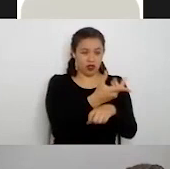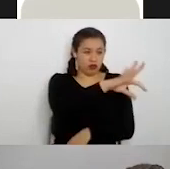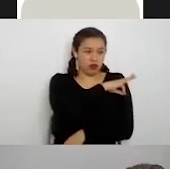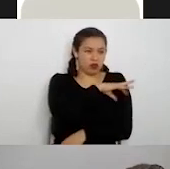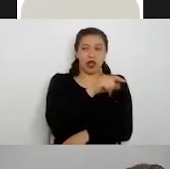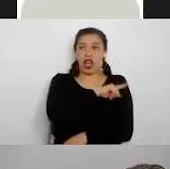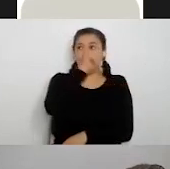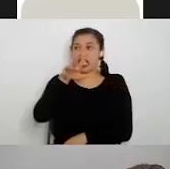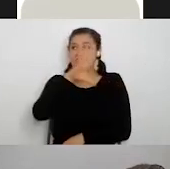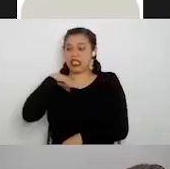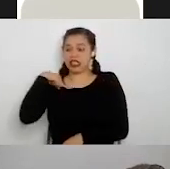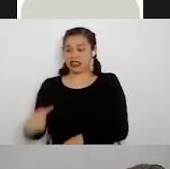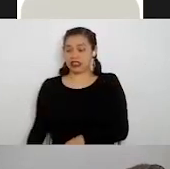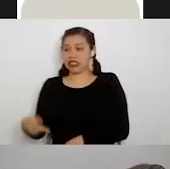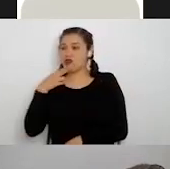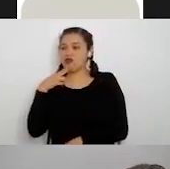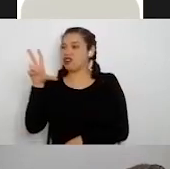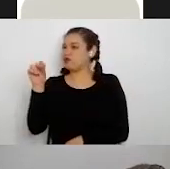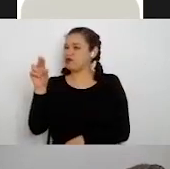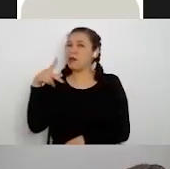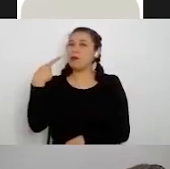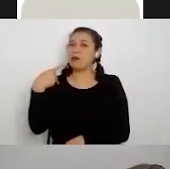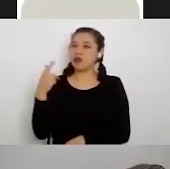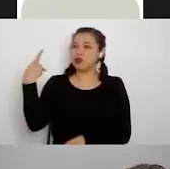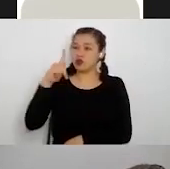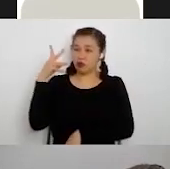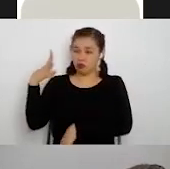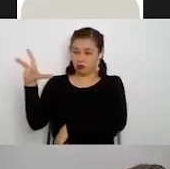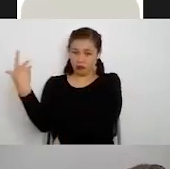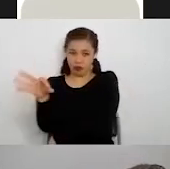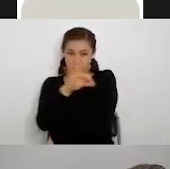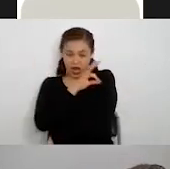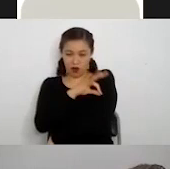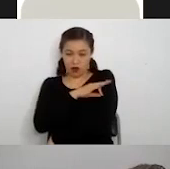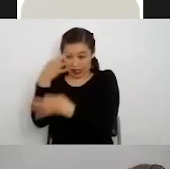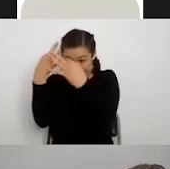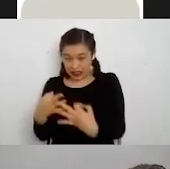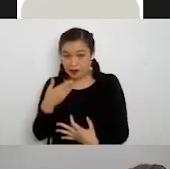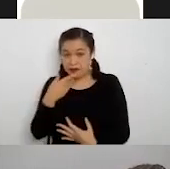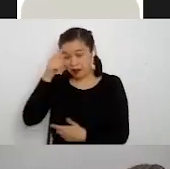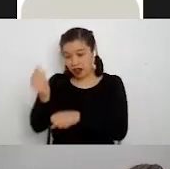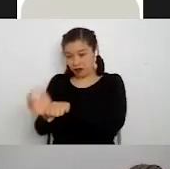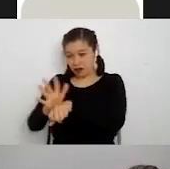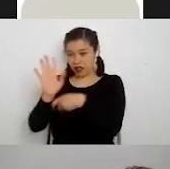vacunas no han sido del todo eficientes para combatir el virus.